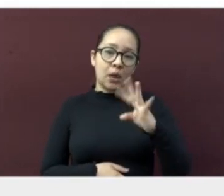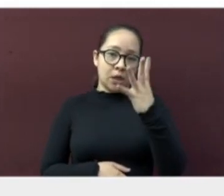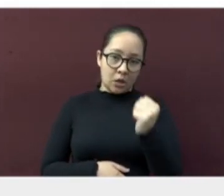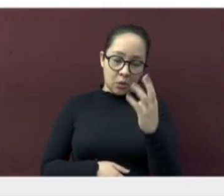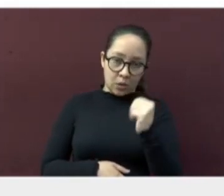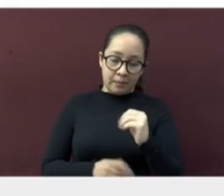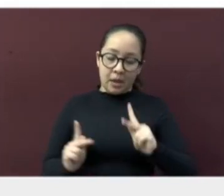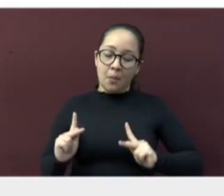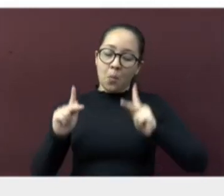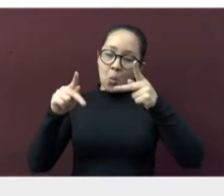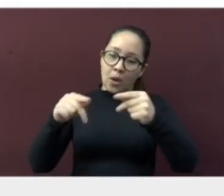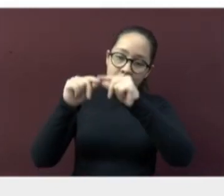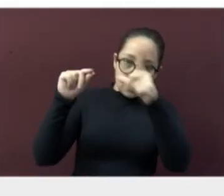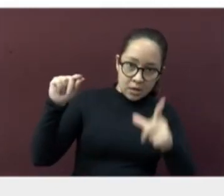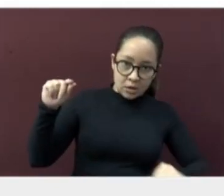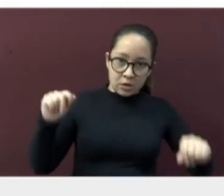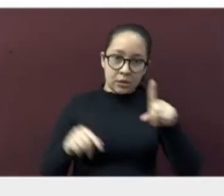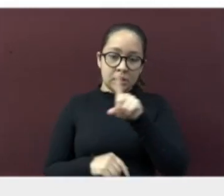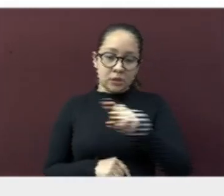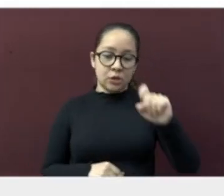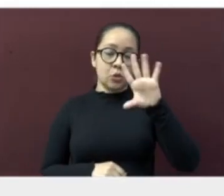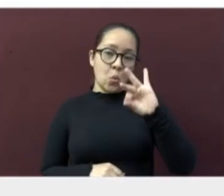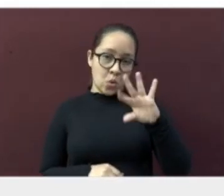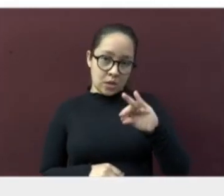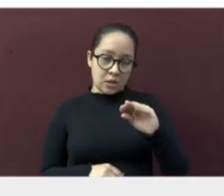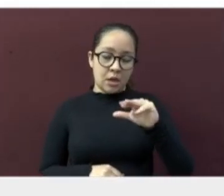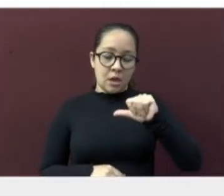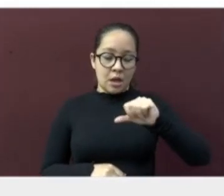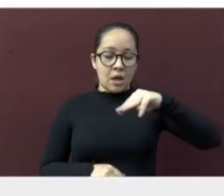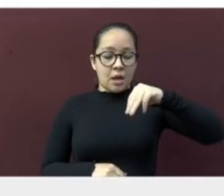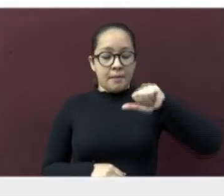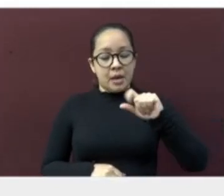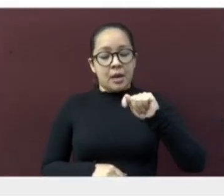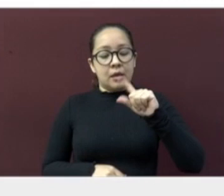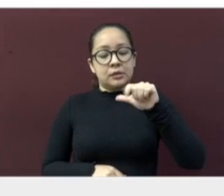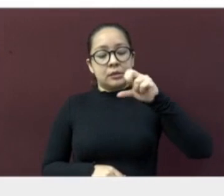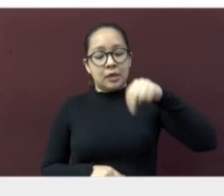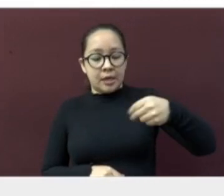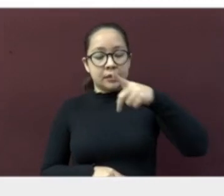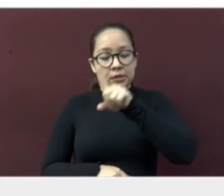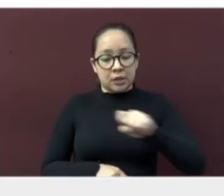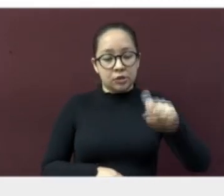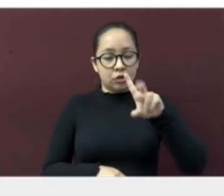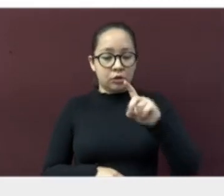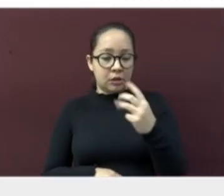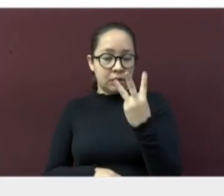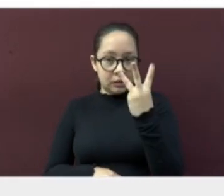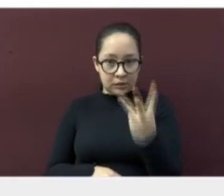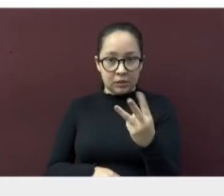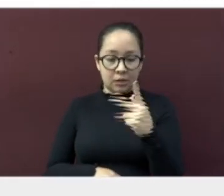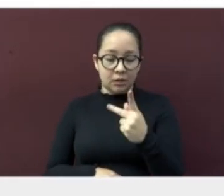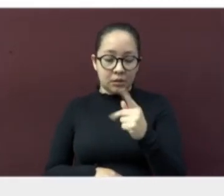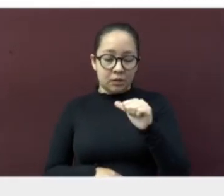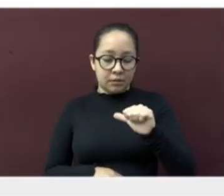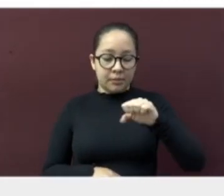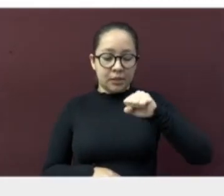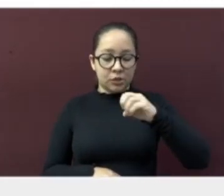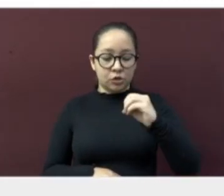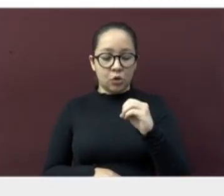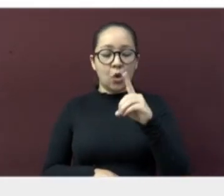puente nacional 140 amatlán de los reyes 133 paso de ovejas